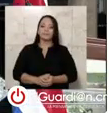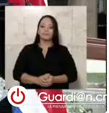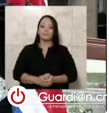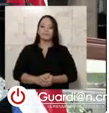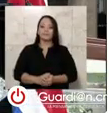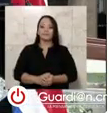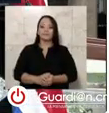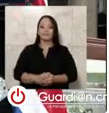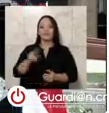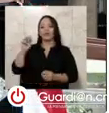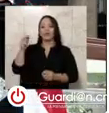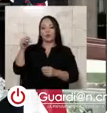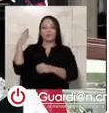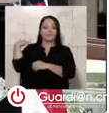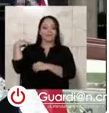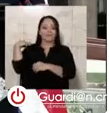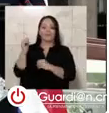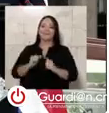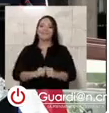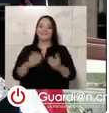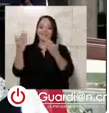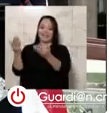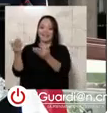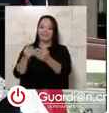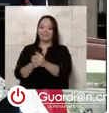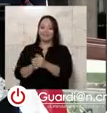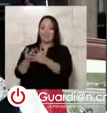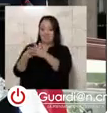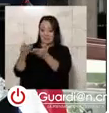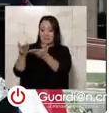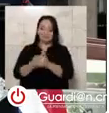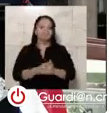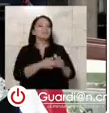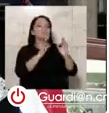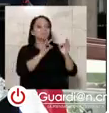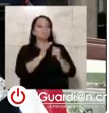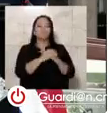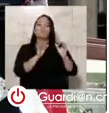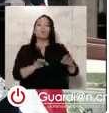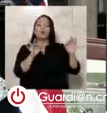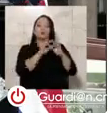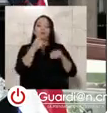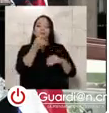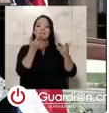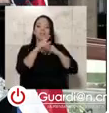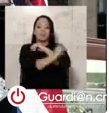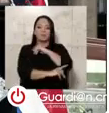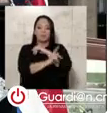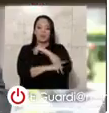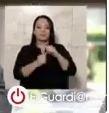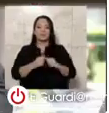así de hombrito. Dale, por favor, si usted quiere. Bueno, es importante señalar que el país, desde